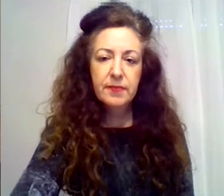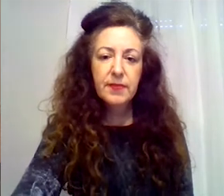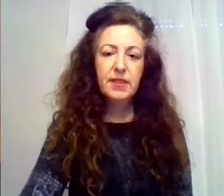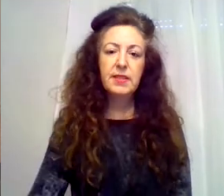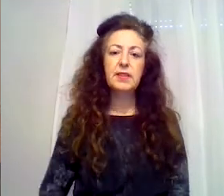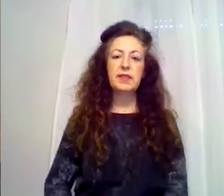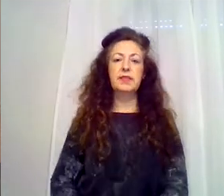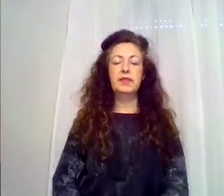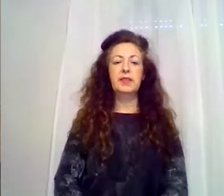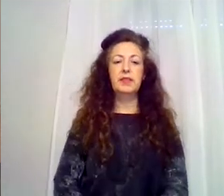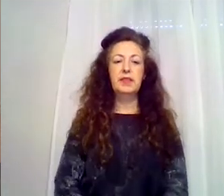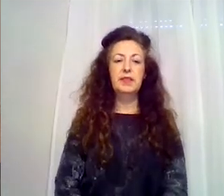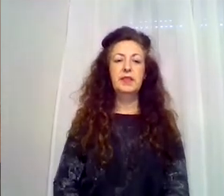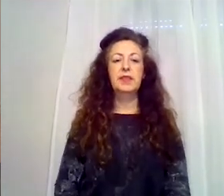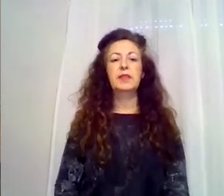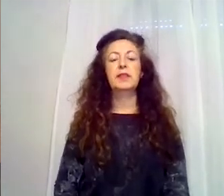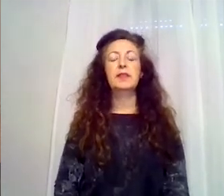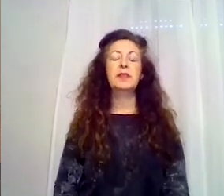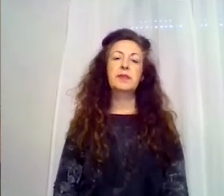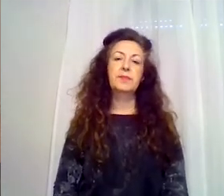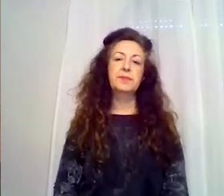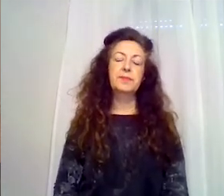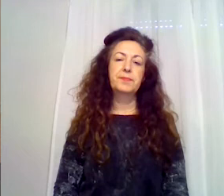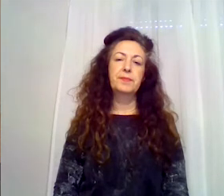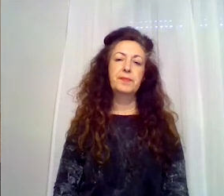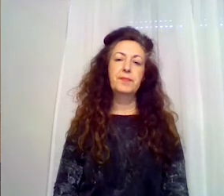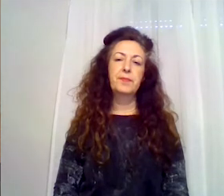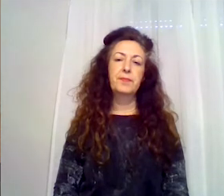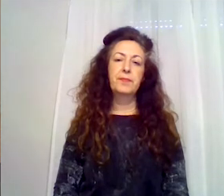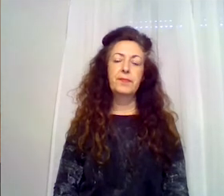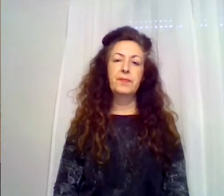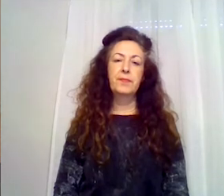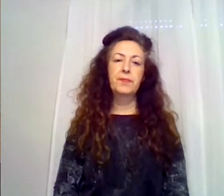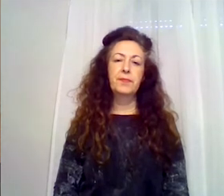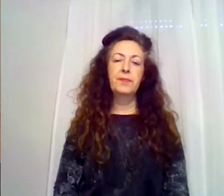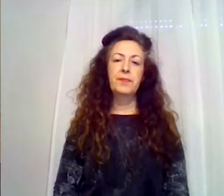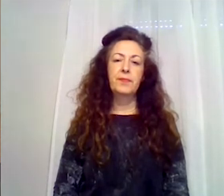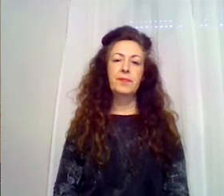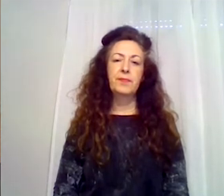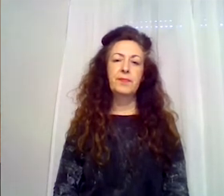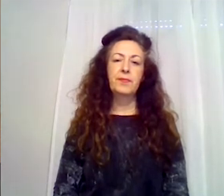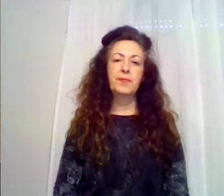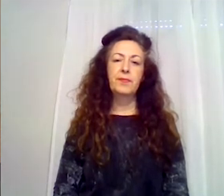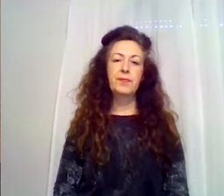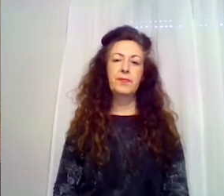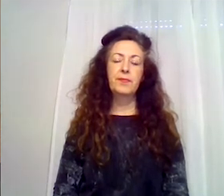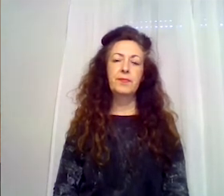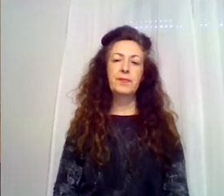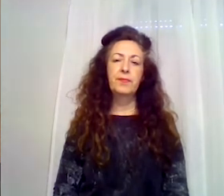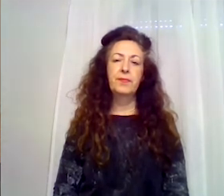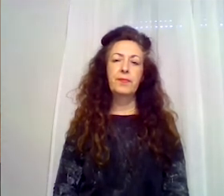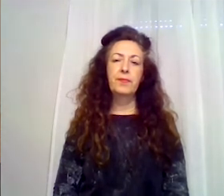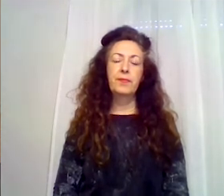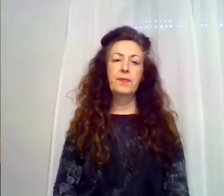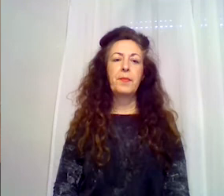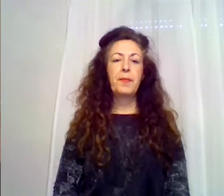errores del cristianismo que España pagó caro al defender al catolicismo, el que se prohibieran